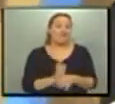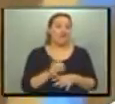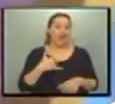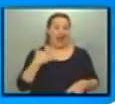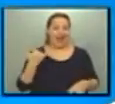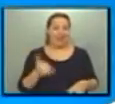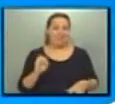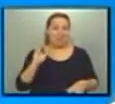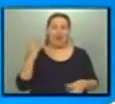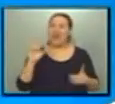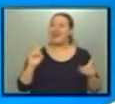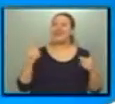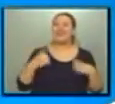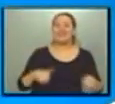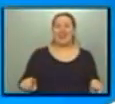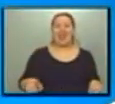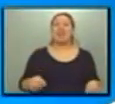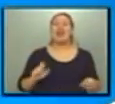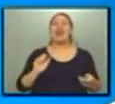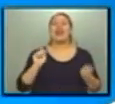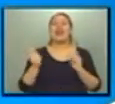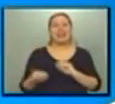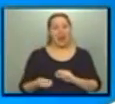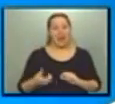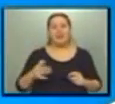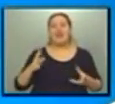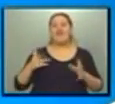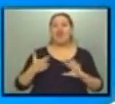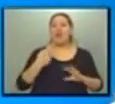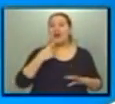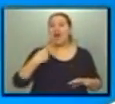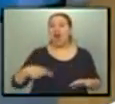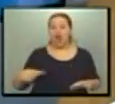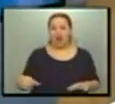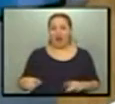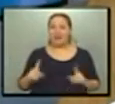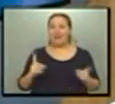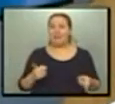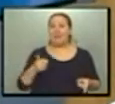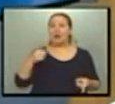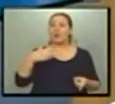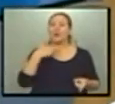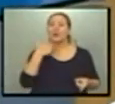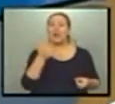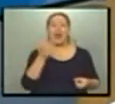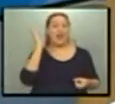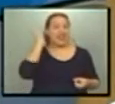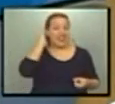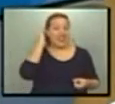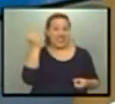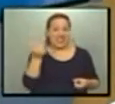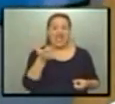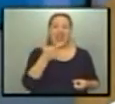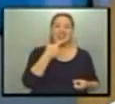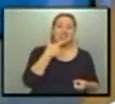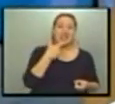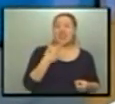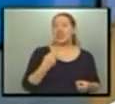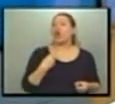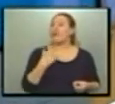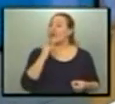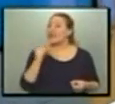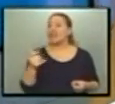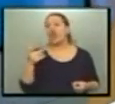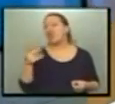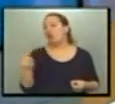¿viste? No es lo mismo, porque cambian los modelos, Gorodish, cambian los colores. Y aparte, a tu nena de 16, 17 años, no le podés decir, no, mi amor, te agarro